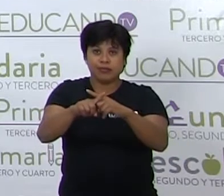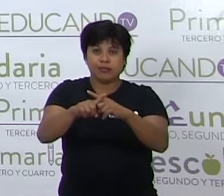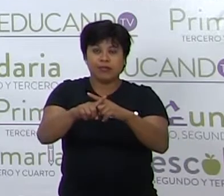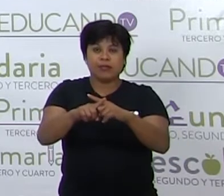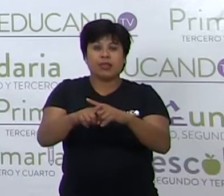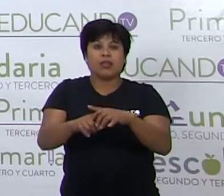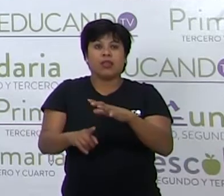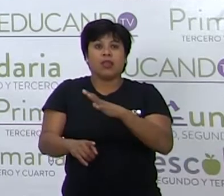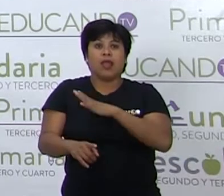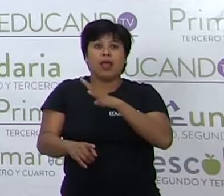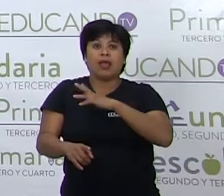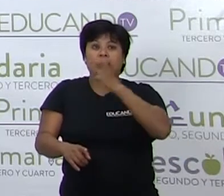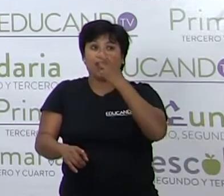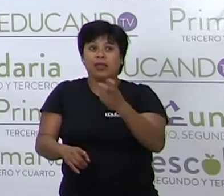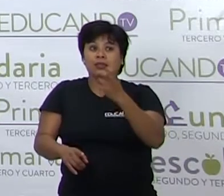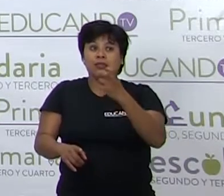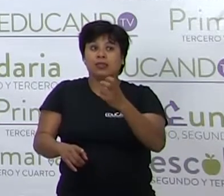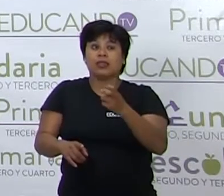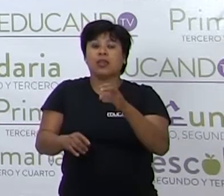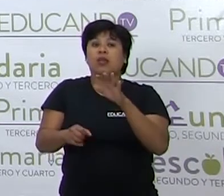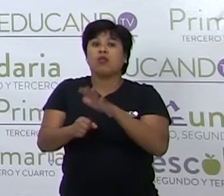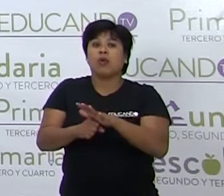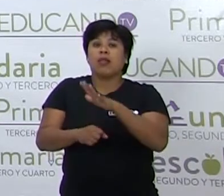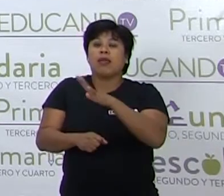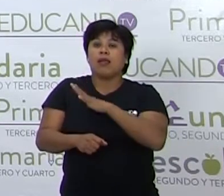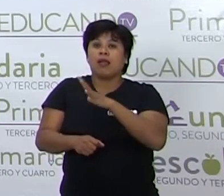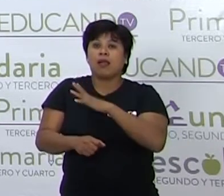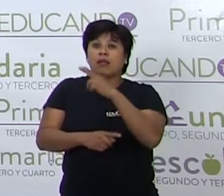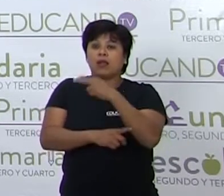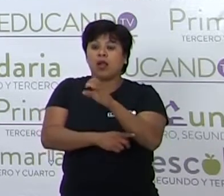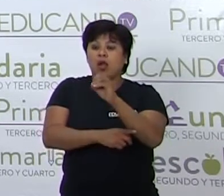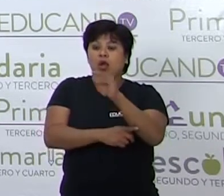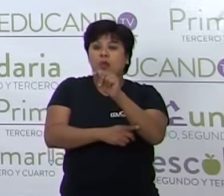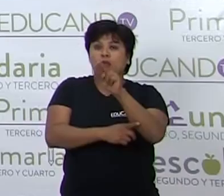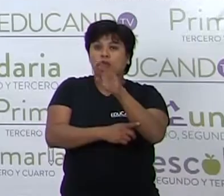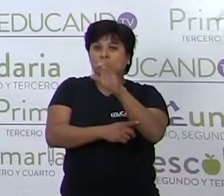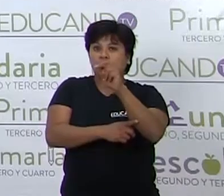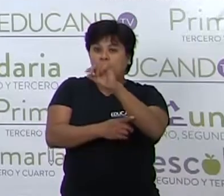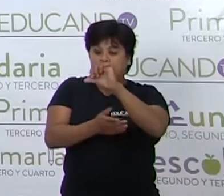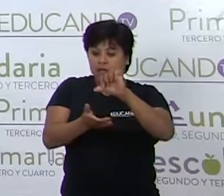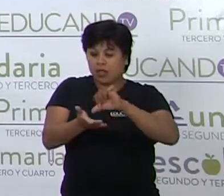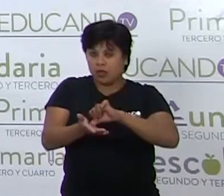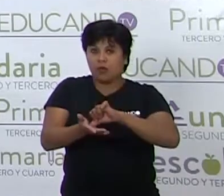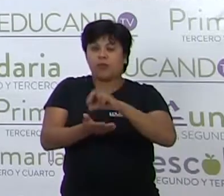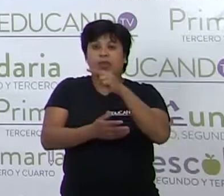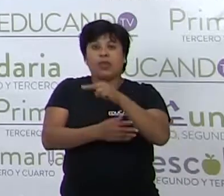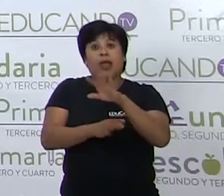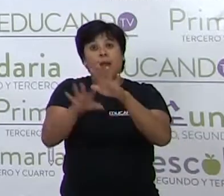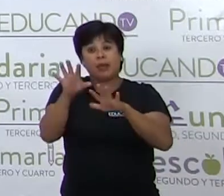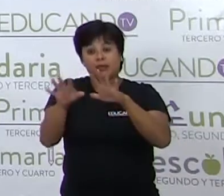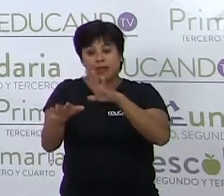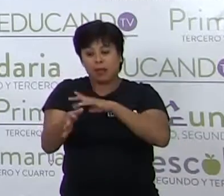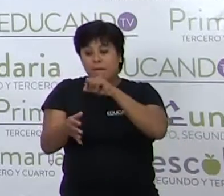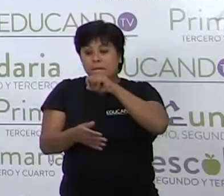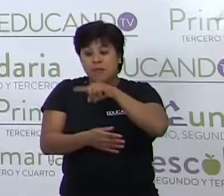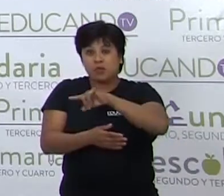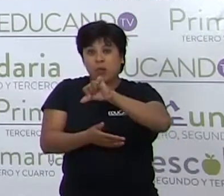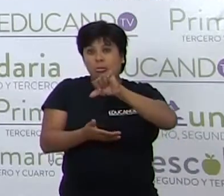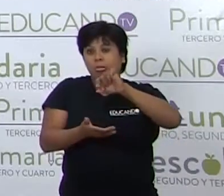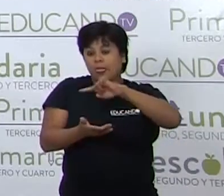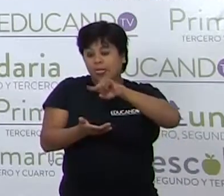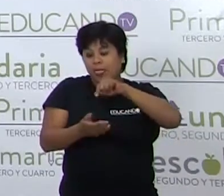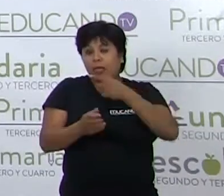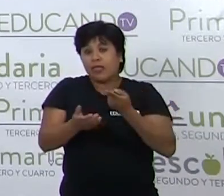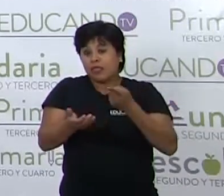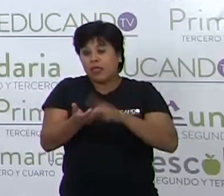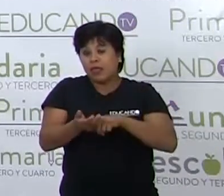ese punto en el cual se cruzan se llama otro centro y a veces están dentro del triángulo en este caso si